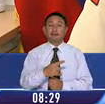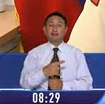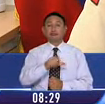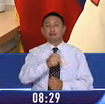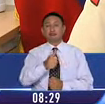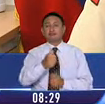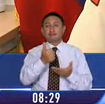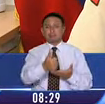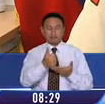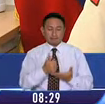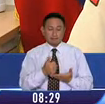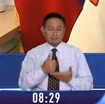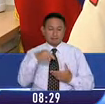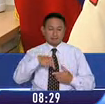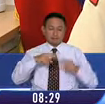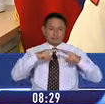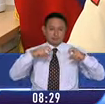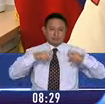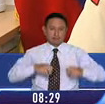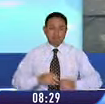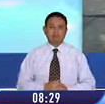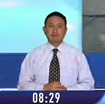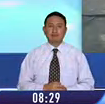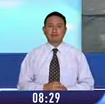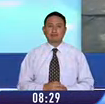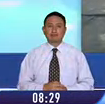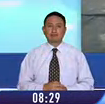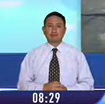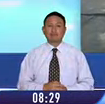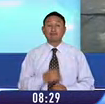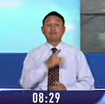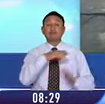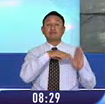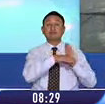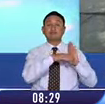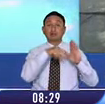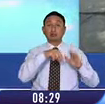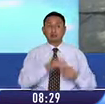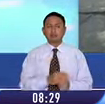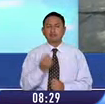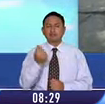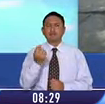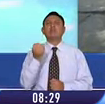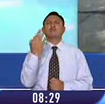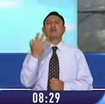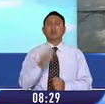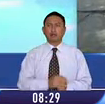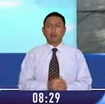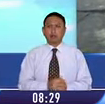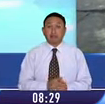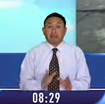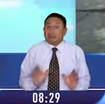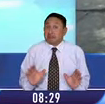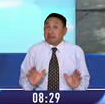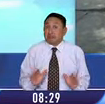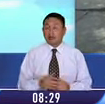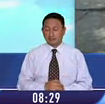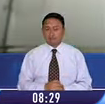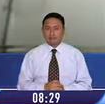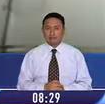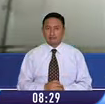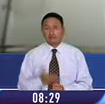puedan ayudarnos en el esclarecimiento del hecho. La institución financiera no reveló cuánto dinero transportaban los guardias del